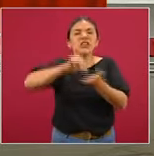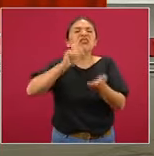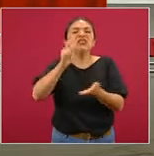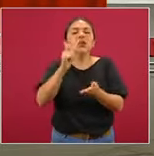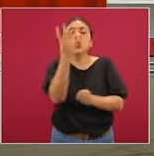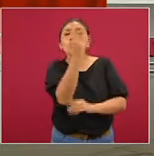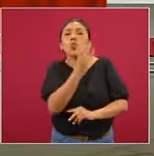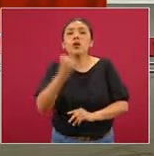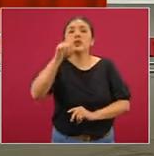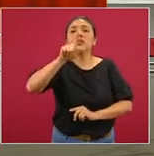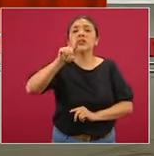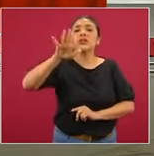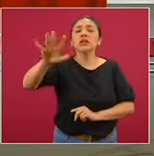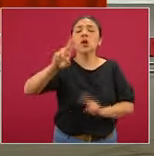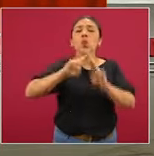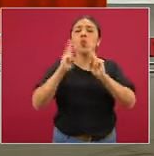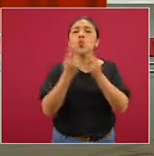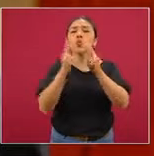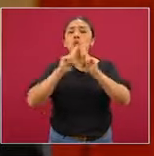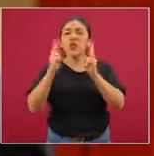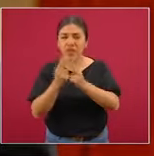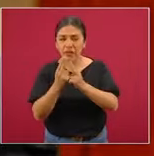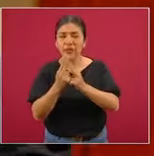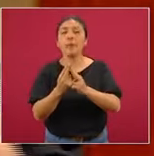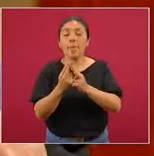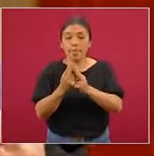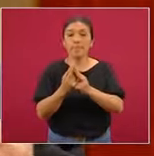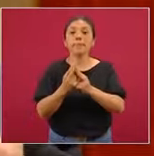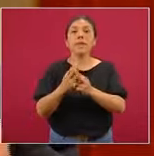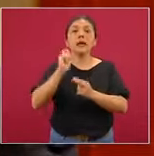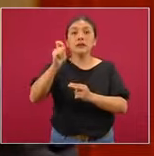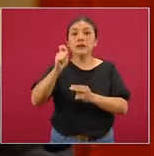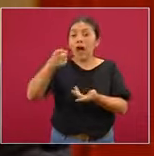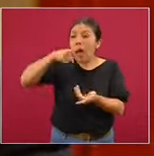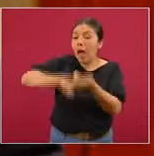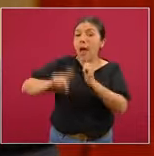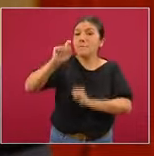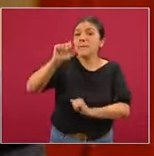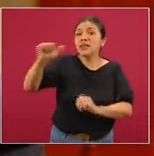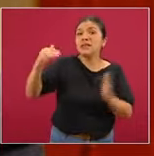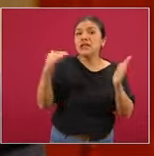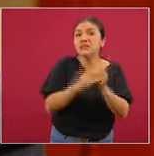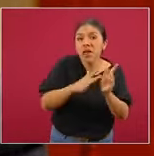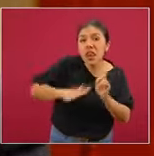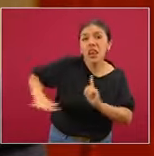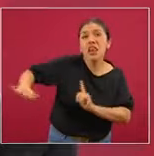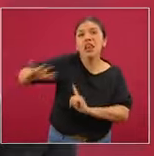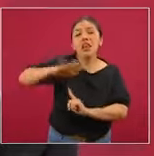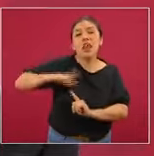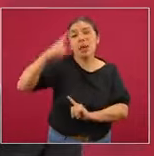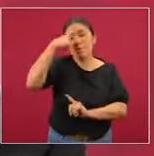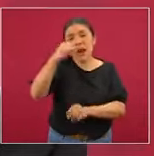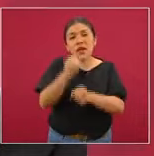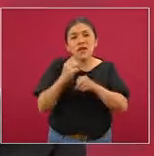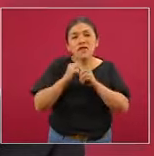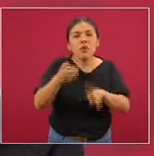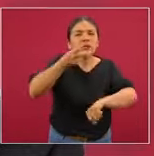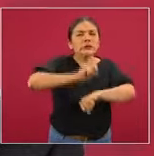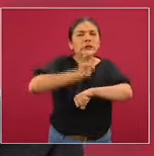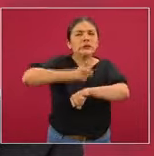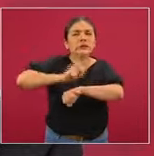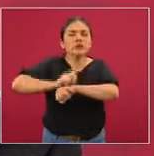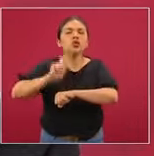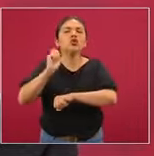son 475 unidades, del conjunto de 26 mil unidades que informan todos los días